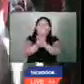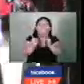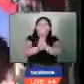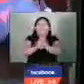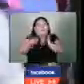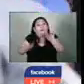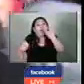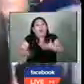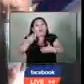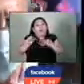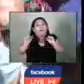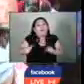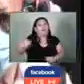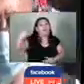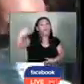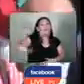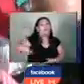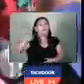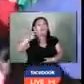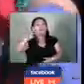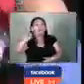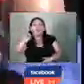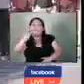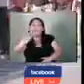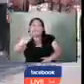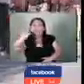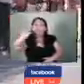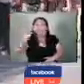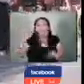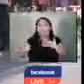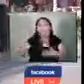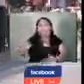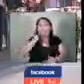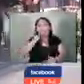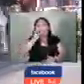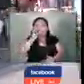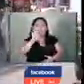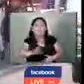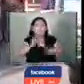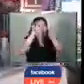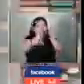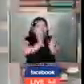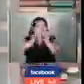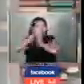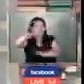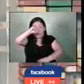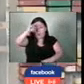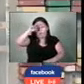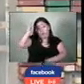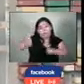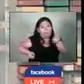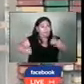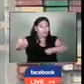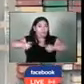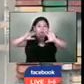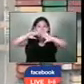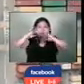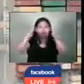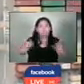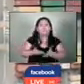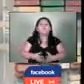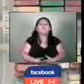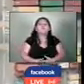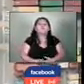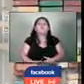podría durar hasta el año 2023 de acuerdo a representantes del sector logístico y de transporte internacional de mercancías.